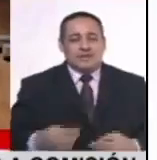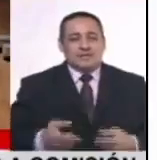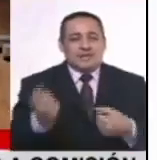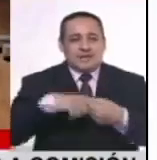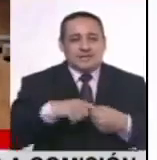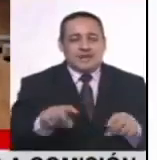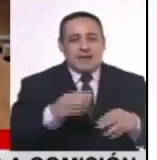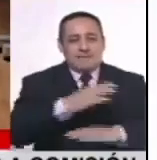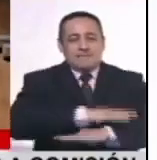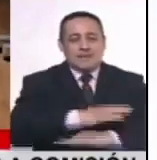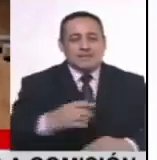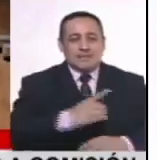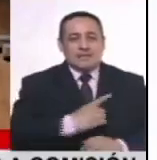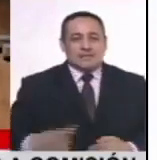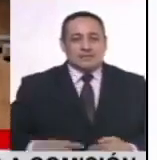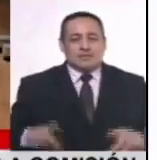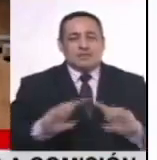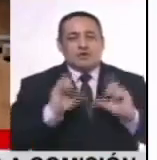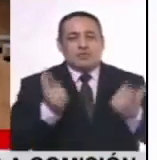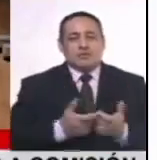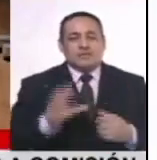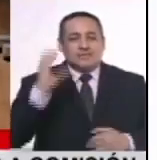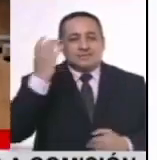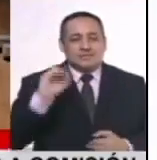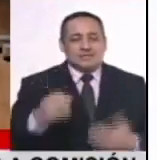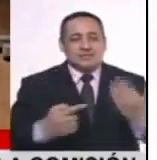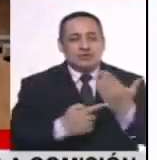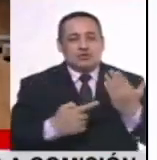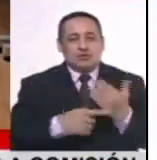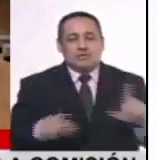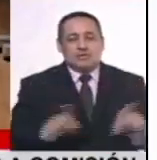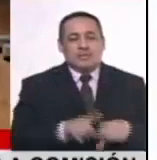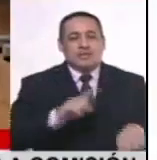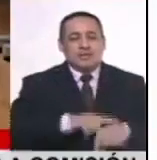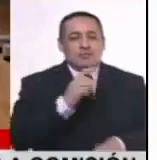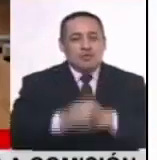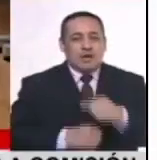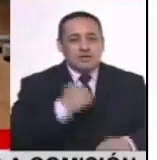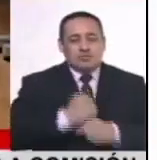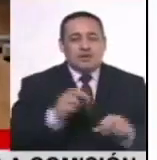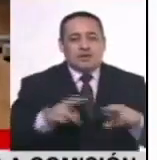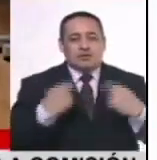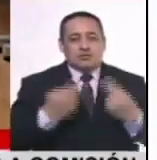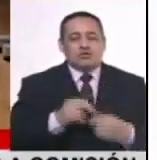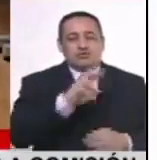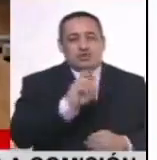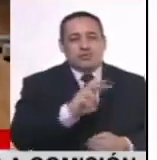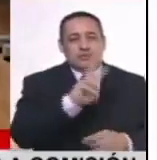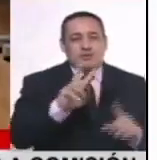mesa directiva de la Comisión de Ciencia, Innovación y Tecnología para el periodo anual de sesiones